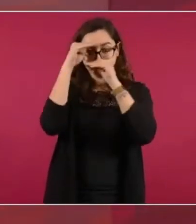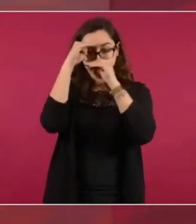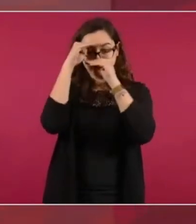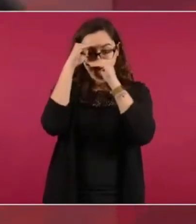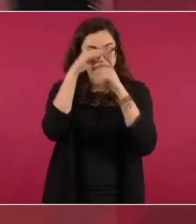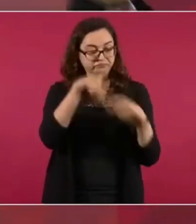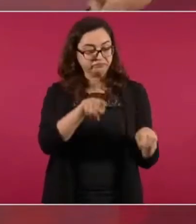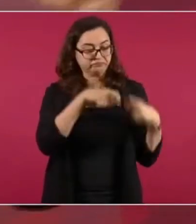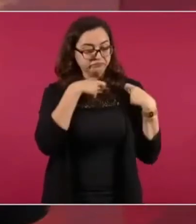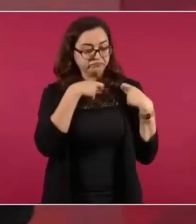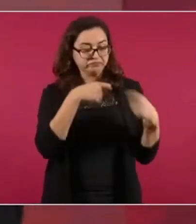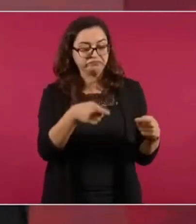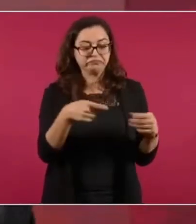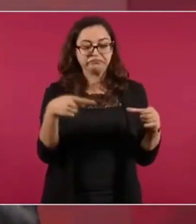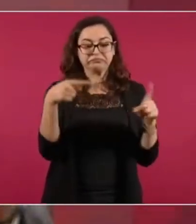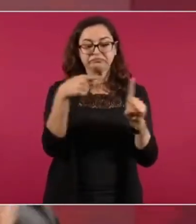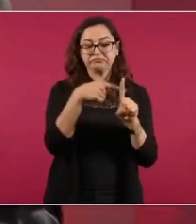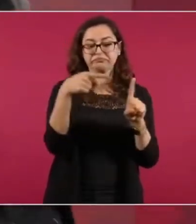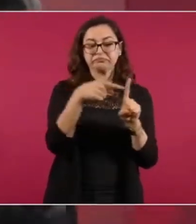que antes